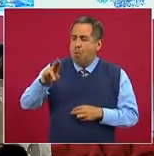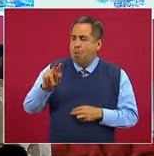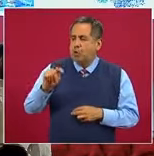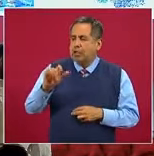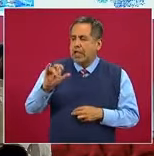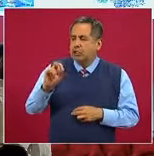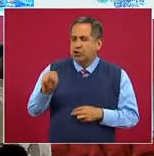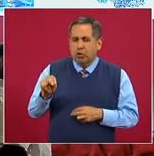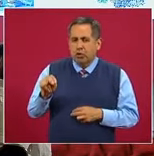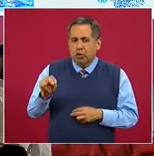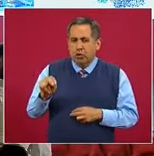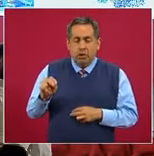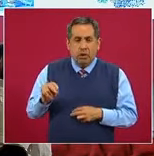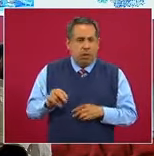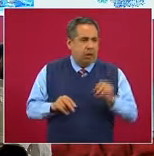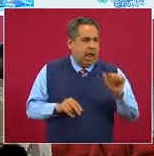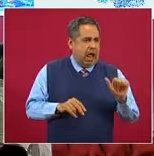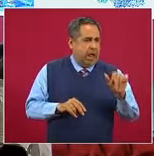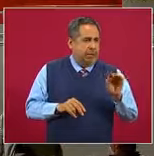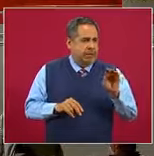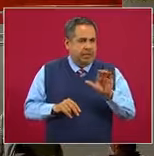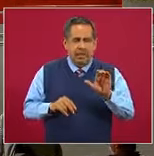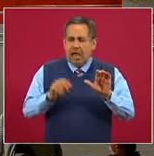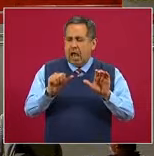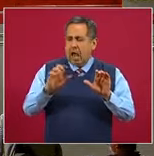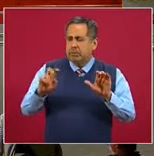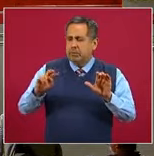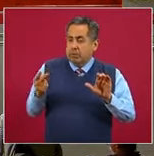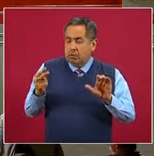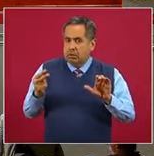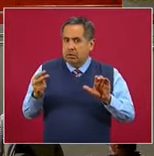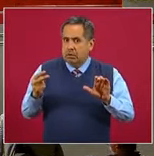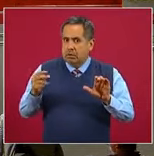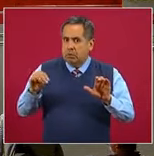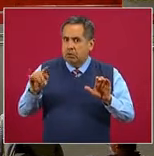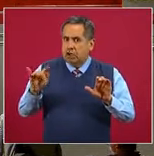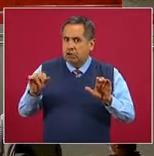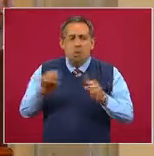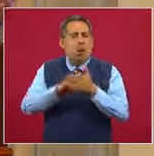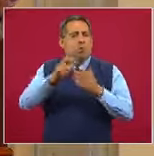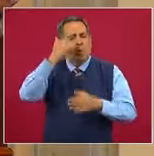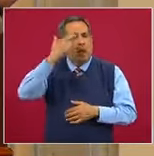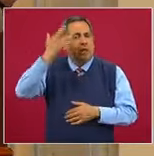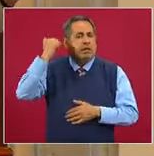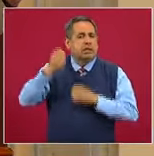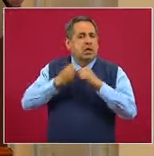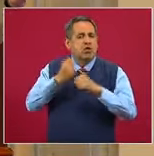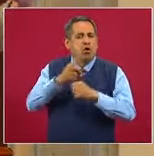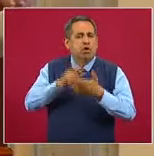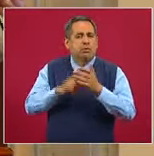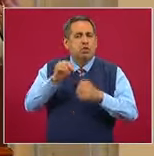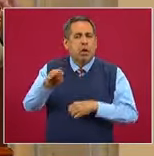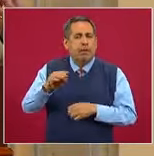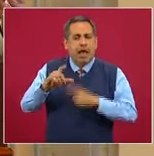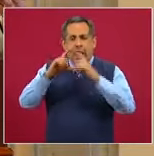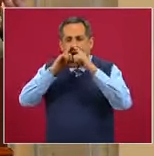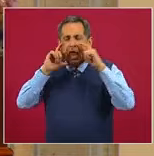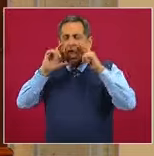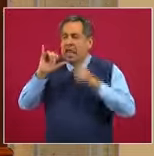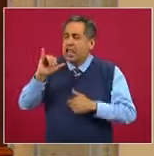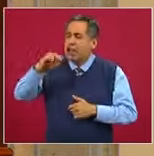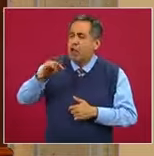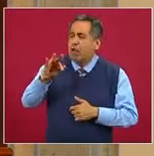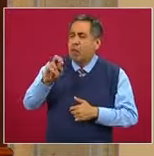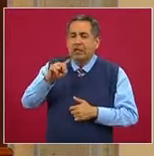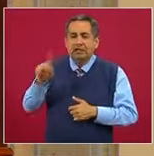citar lo que nos ha ocurrido, lo que nos ocurrió durante la pandemia 2009 con influenza.